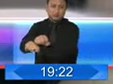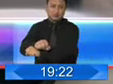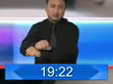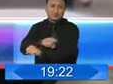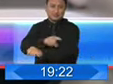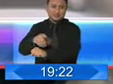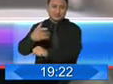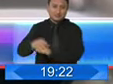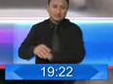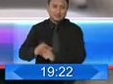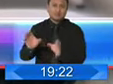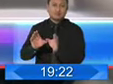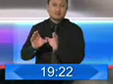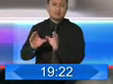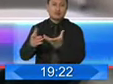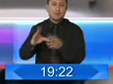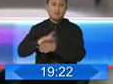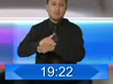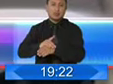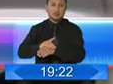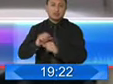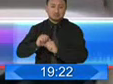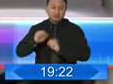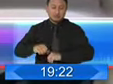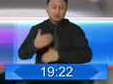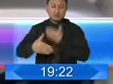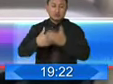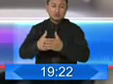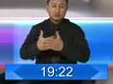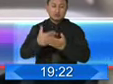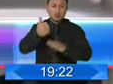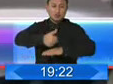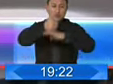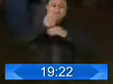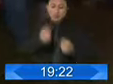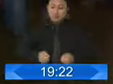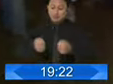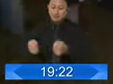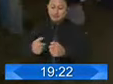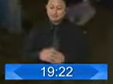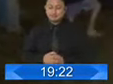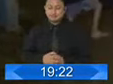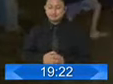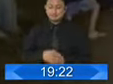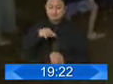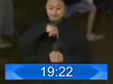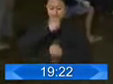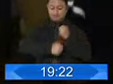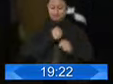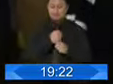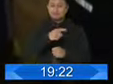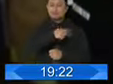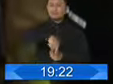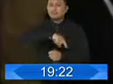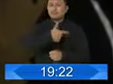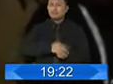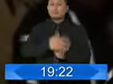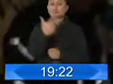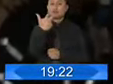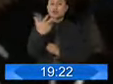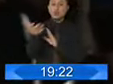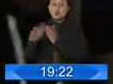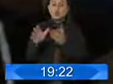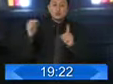sacarle certificado médico y posterior será puesto a órdenes de la autoridad. En lo que va del año, en esta parroquia se han registrado